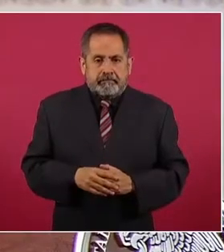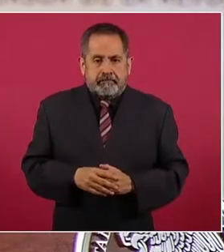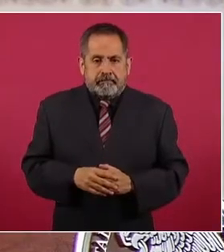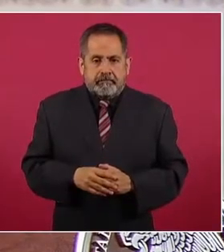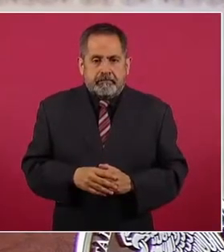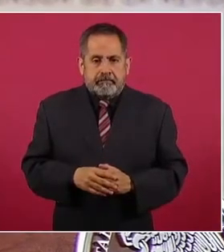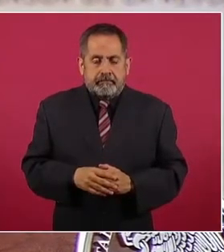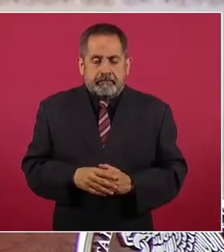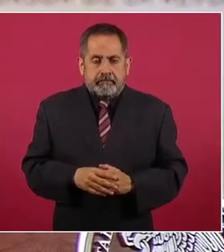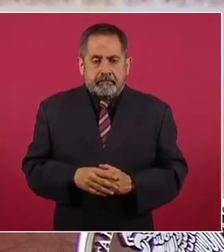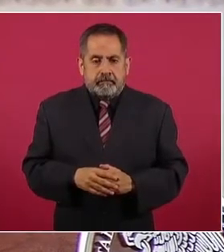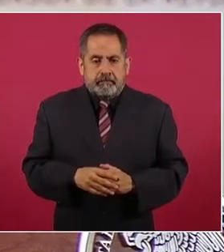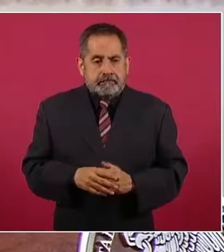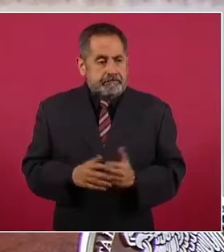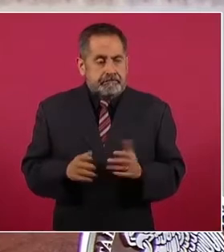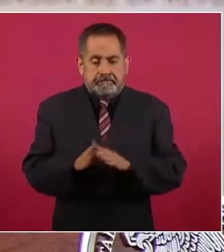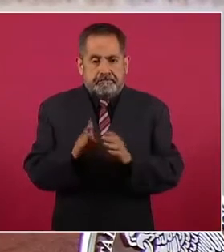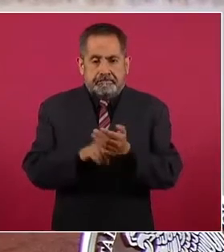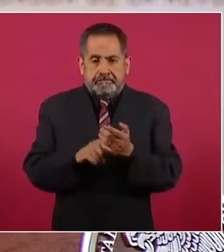que este hombre